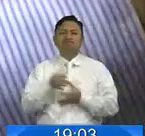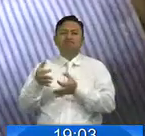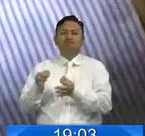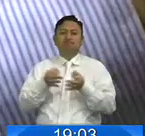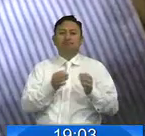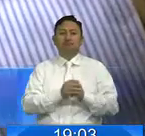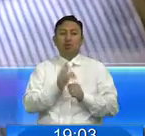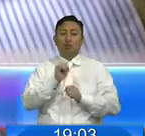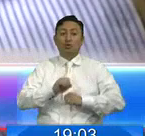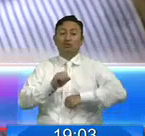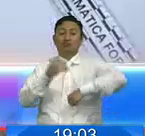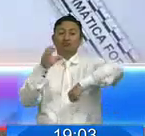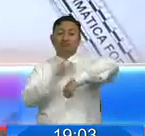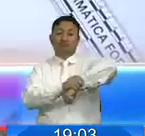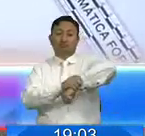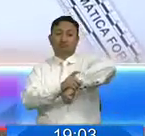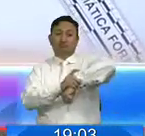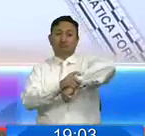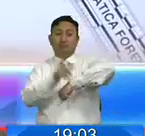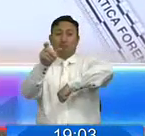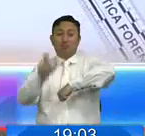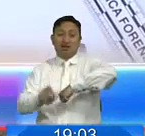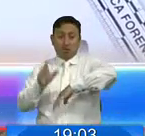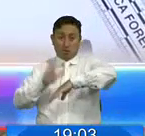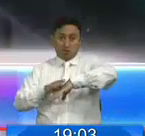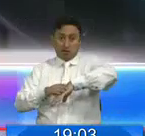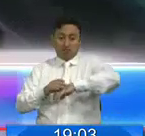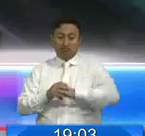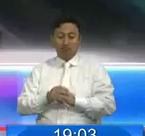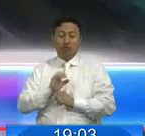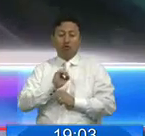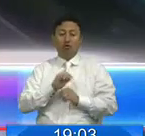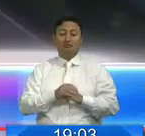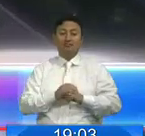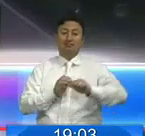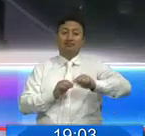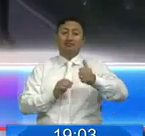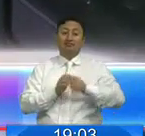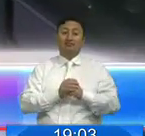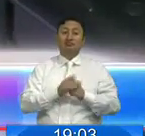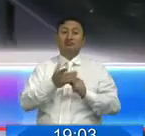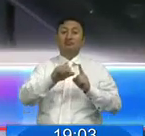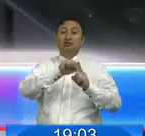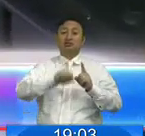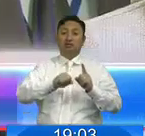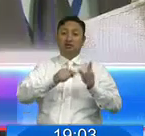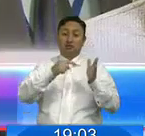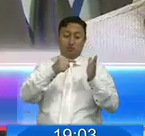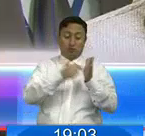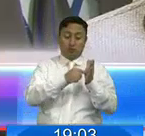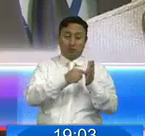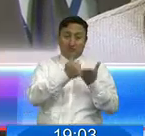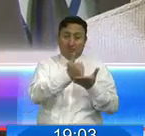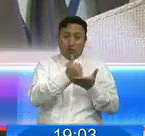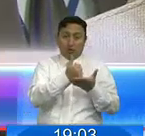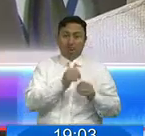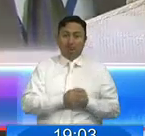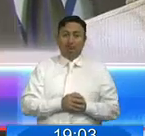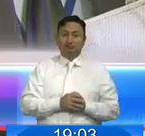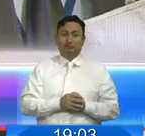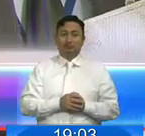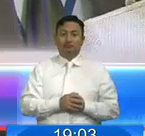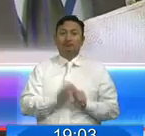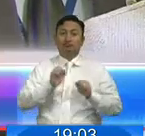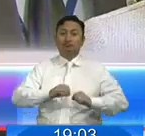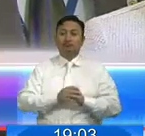ser grilletes electrónicos colocados a los agresores, así como la posibilidad de implementar un sistema de botón de pánico. Y hay que examinar si es